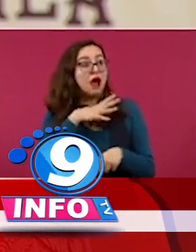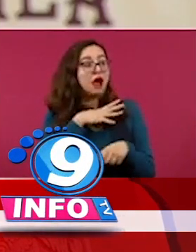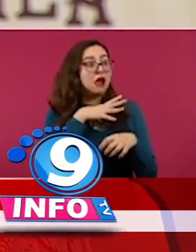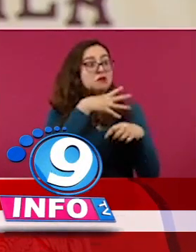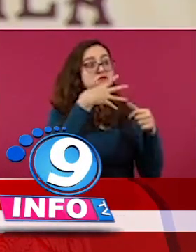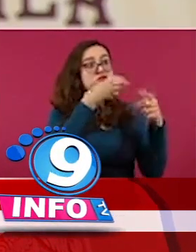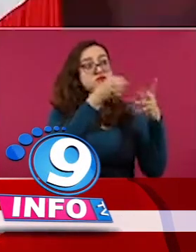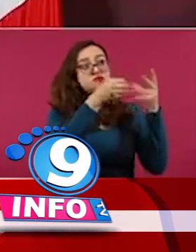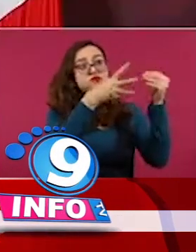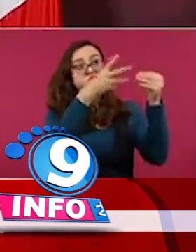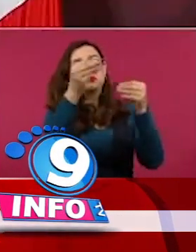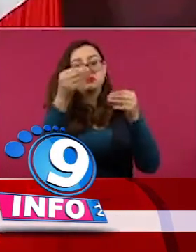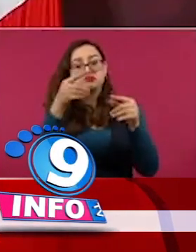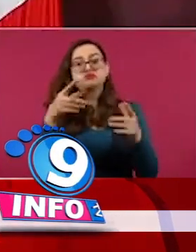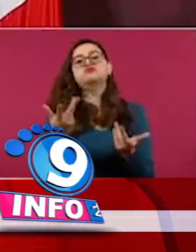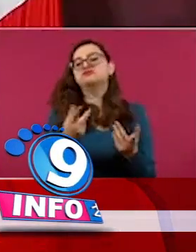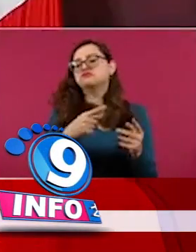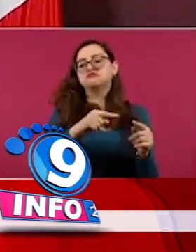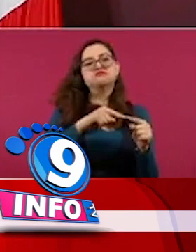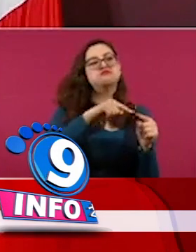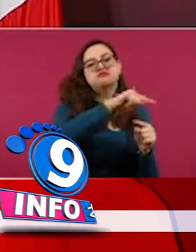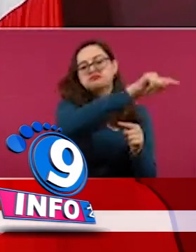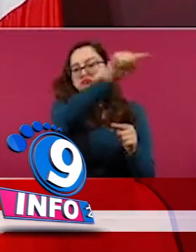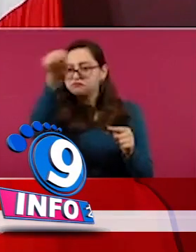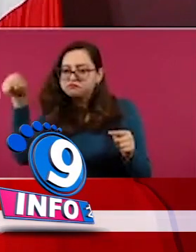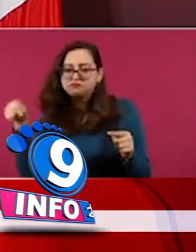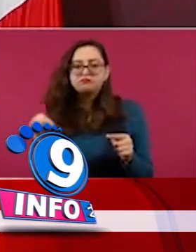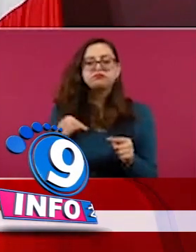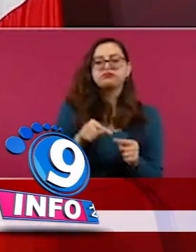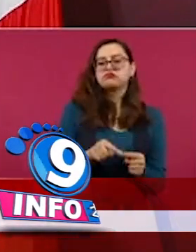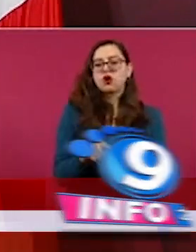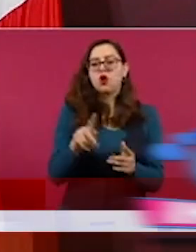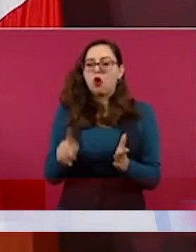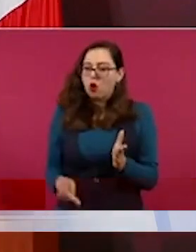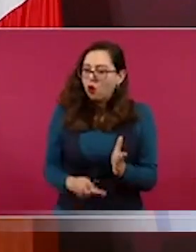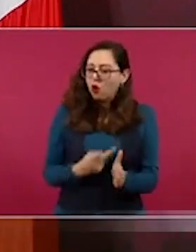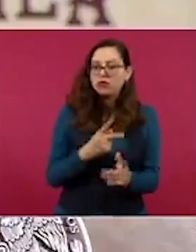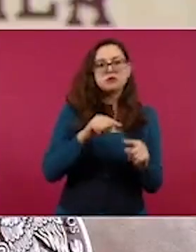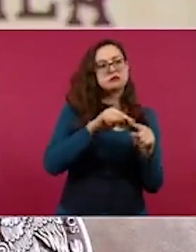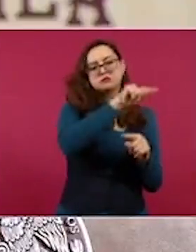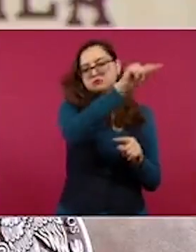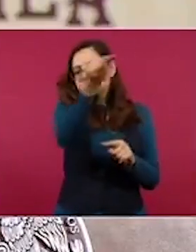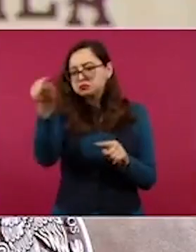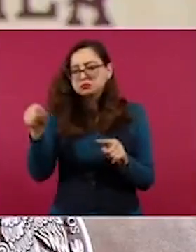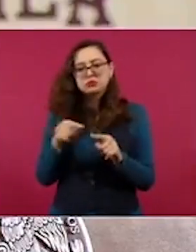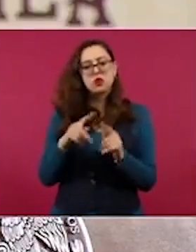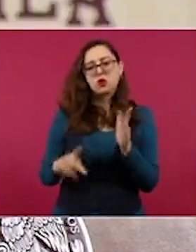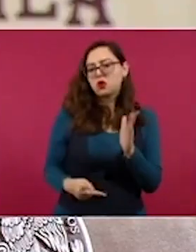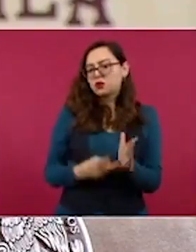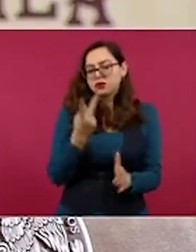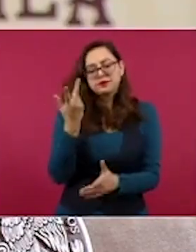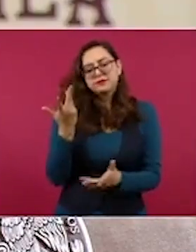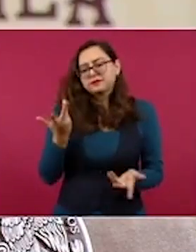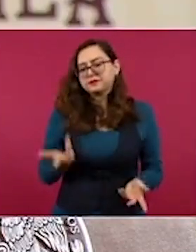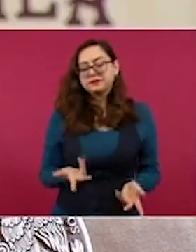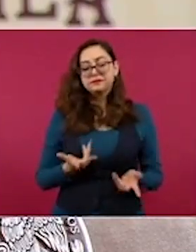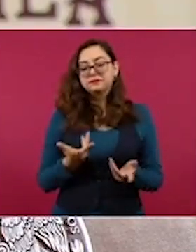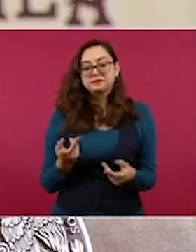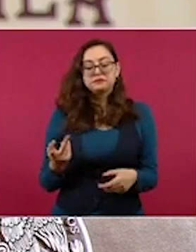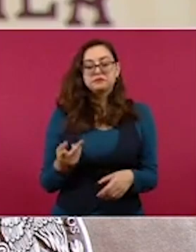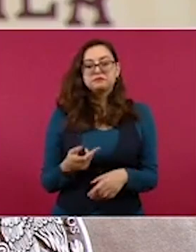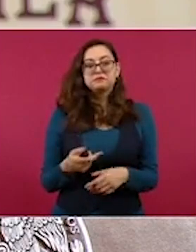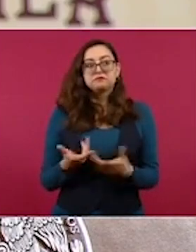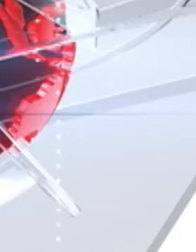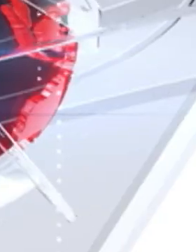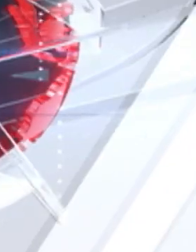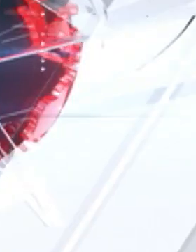contaminadas en caso de presentar síntomas las y los pacientes deben evitar acercarse a otras personas y no acudir a lugares